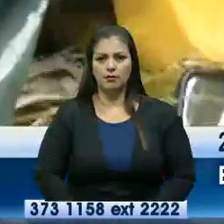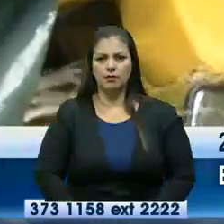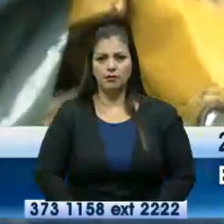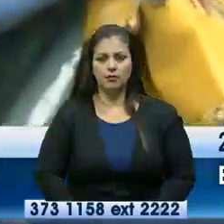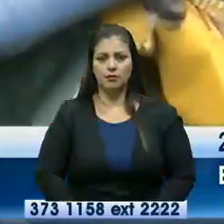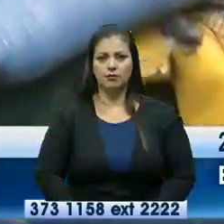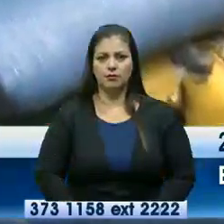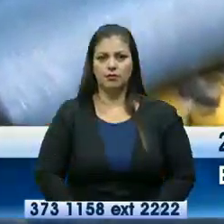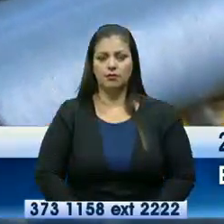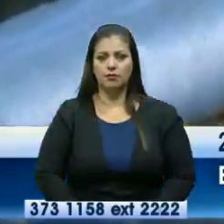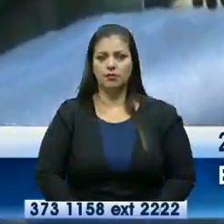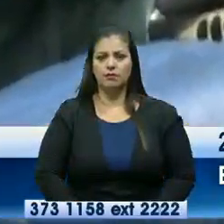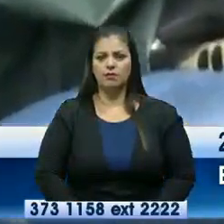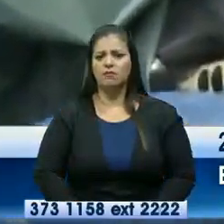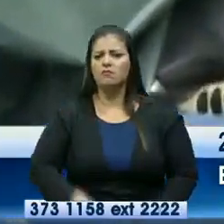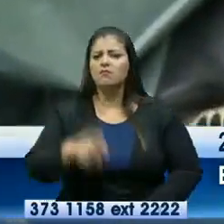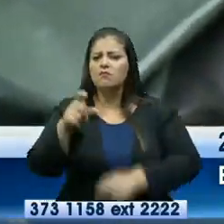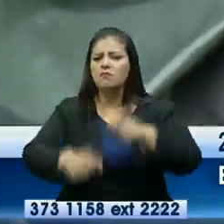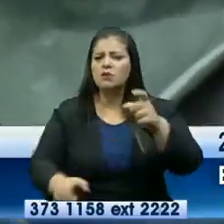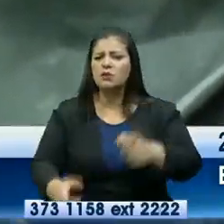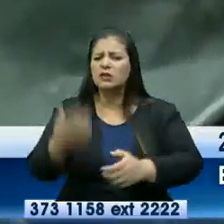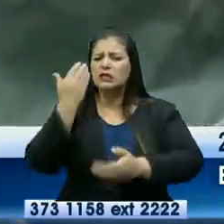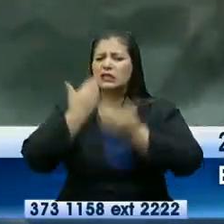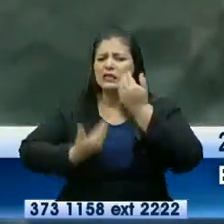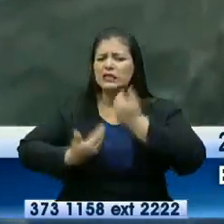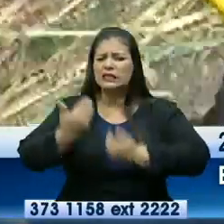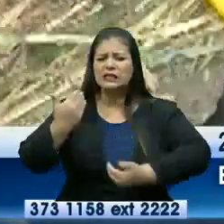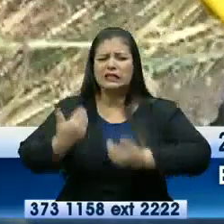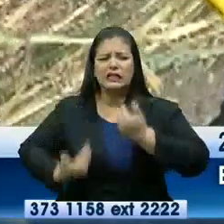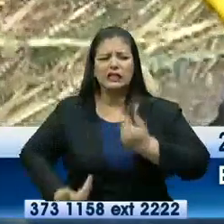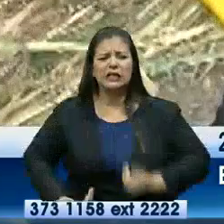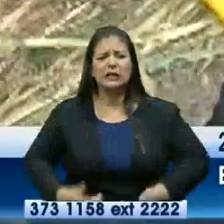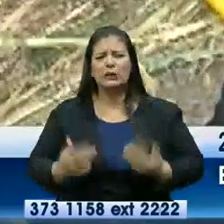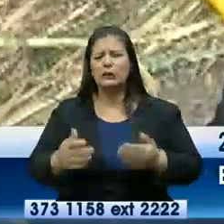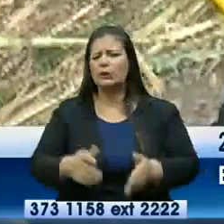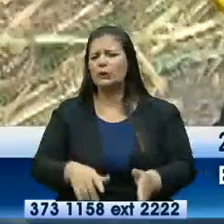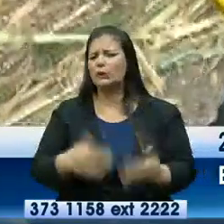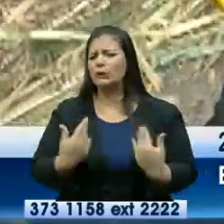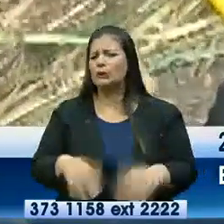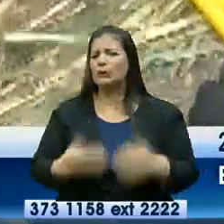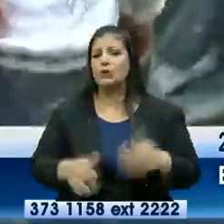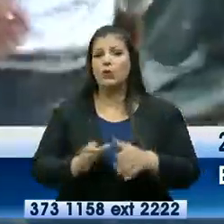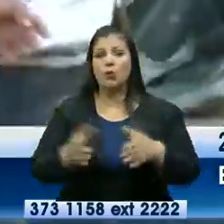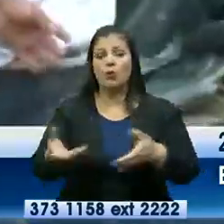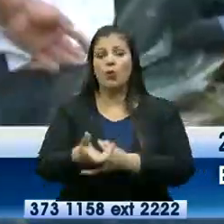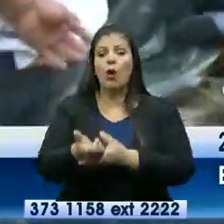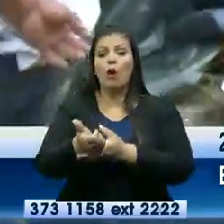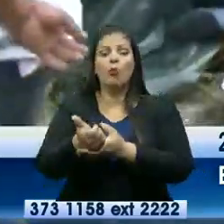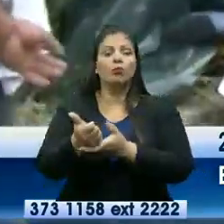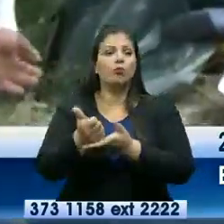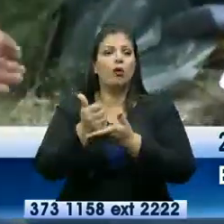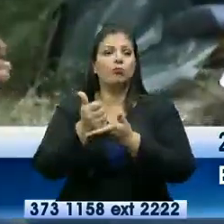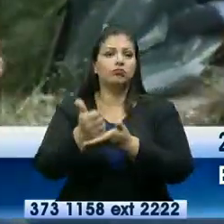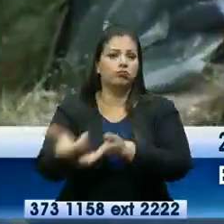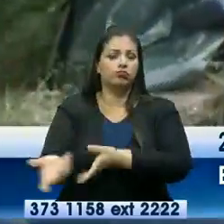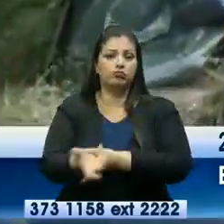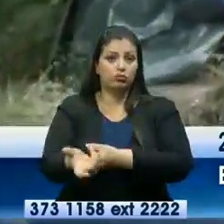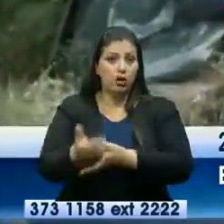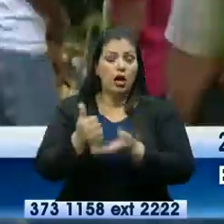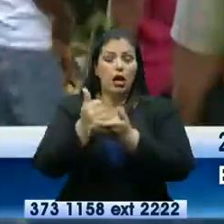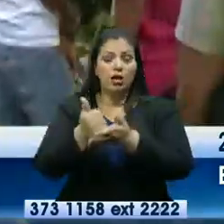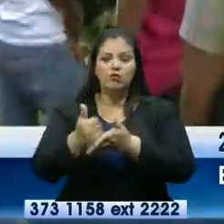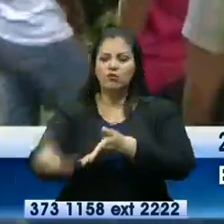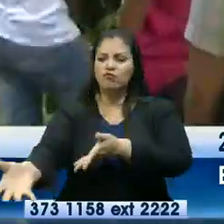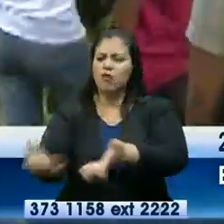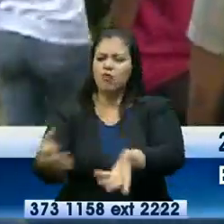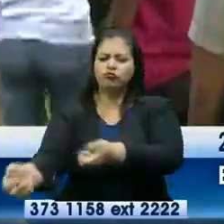Los heridos fueron rescatados por elementos del cuerpo de bomberos y los cuerpos de los fallecidos fueron recuperados por la policía en medio de